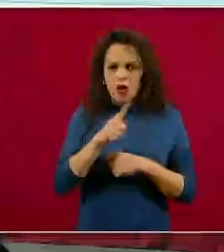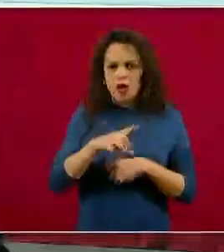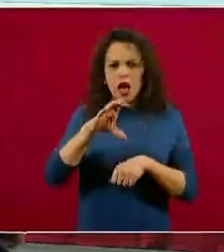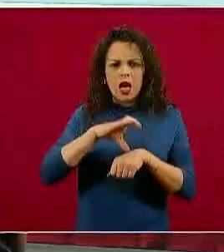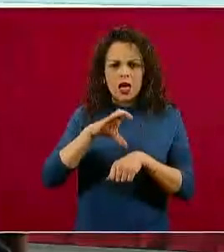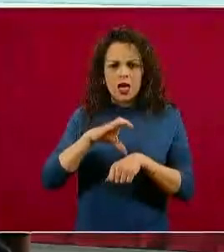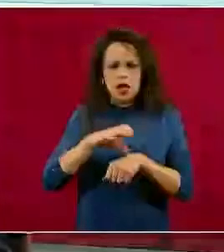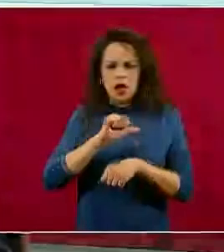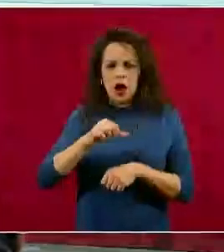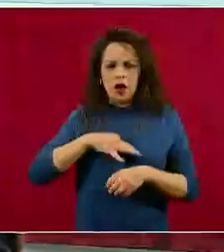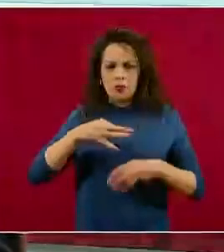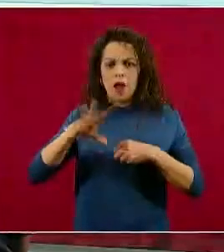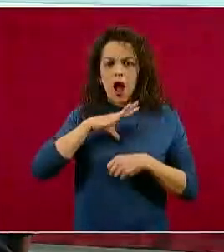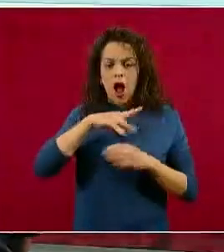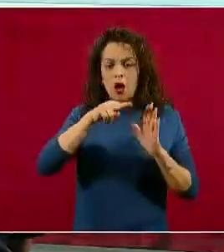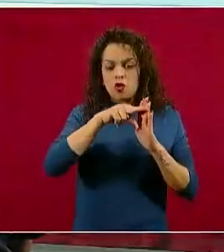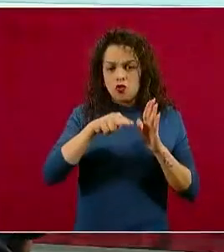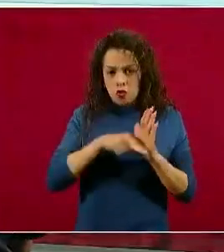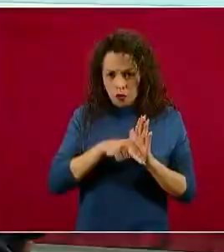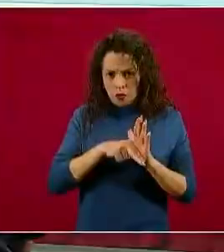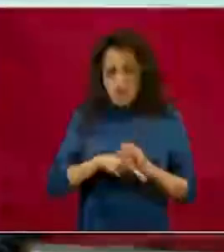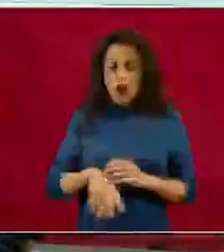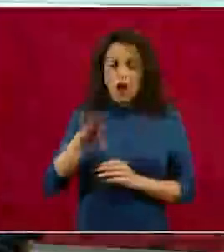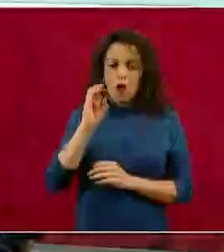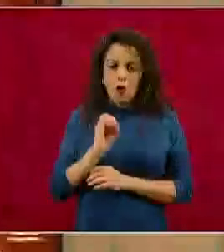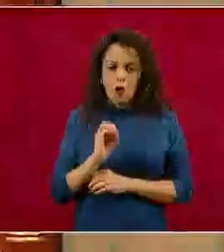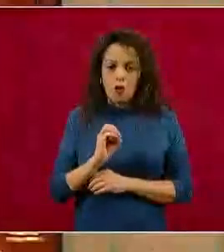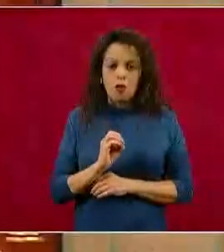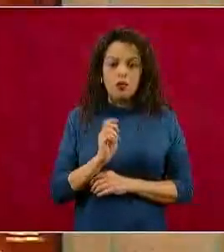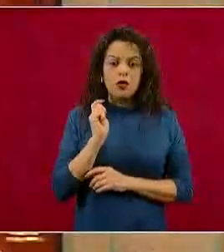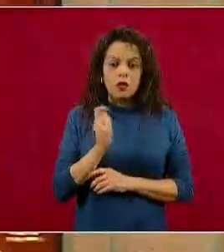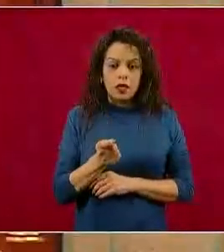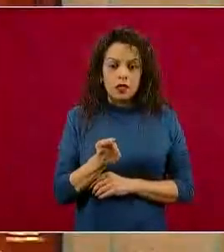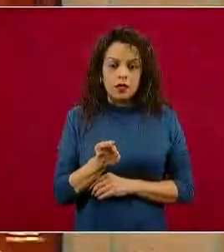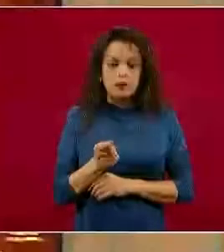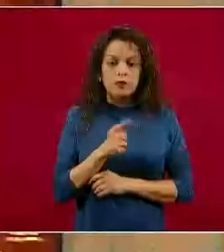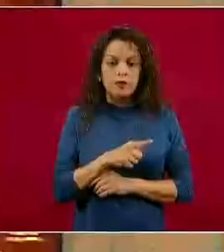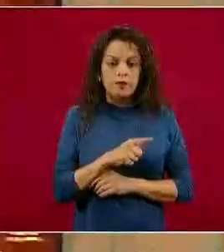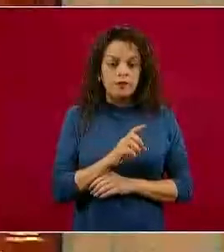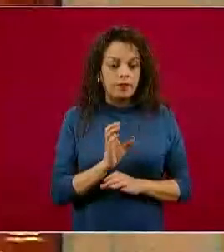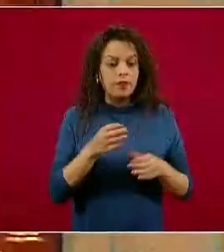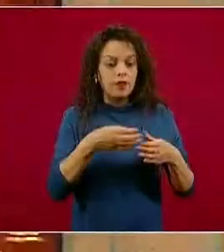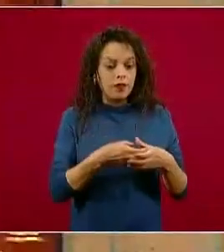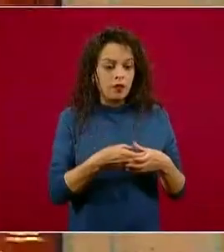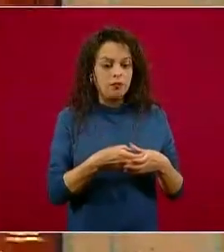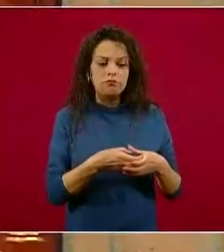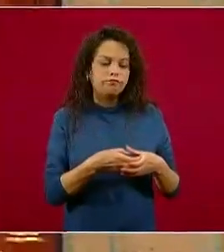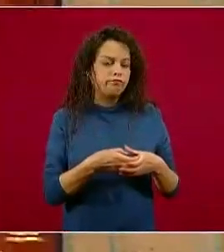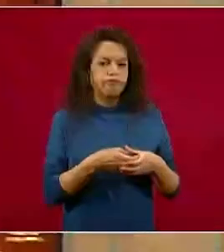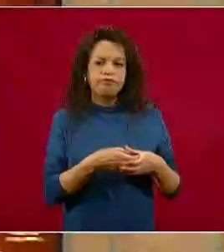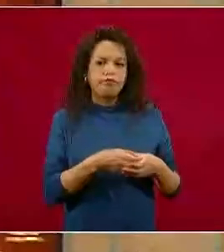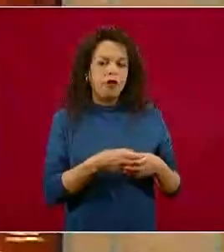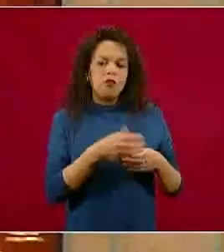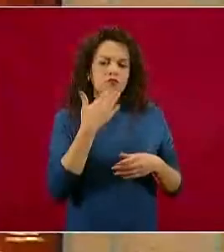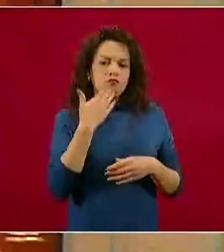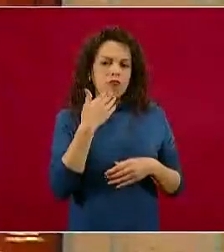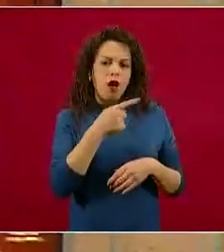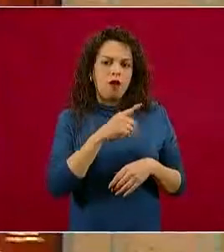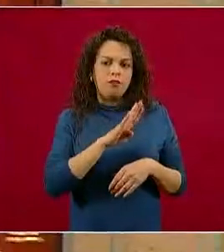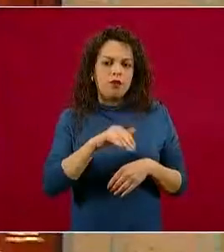están normados en el lineamiento correspondiente, o una buena parte de ellas se clasifica entonces como confirmada